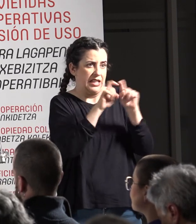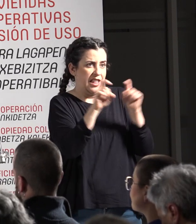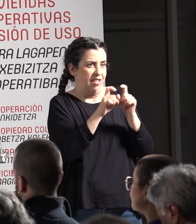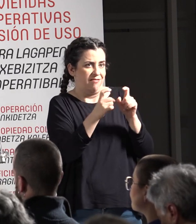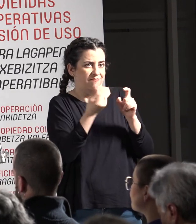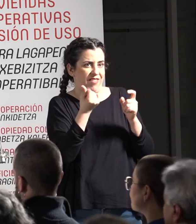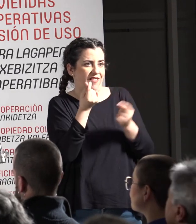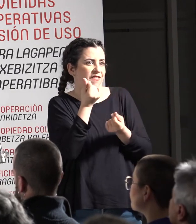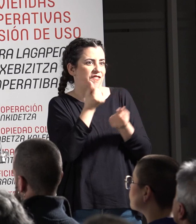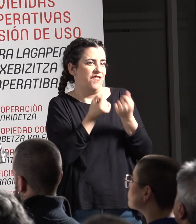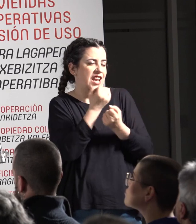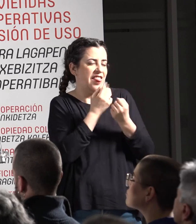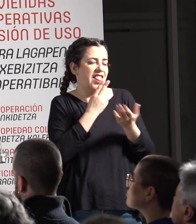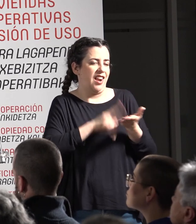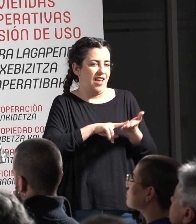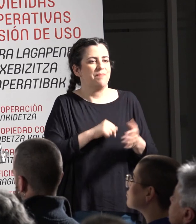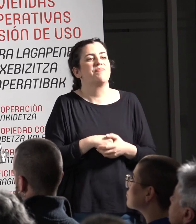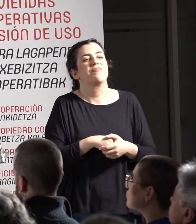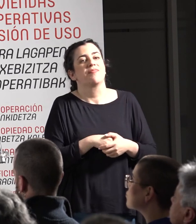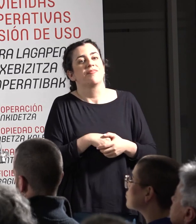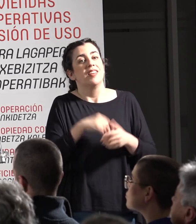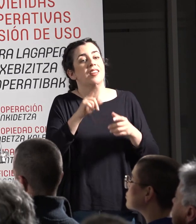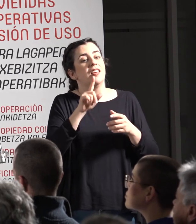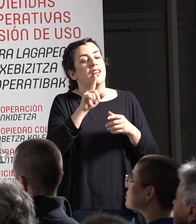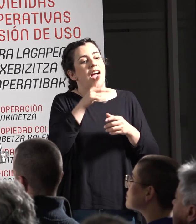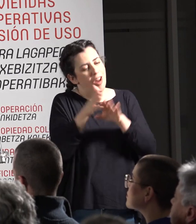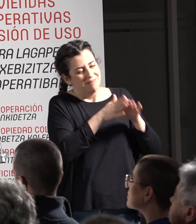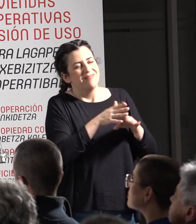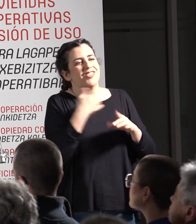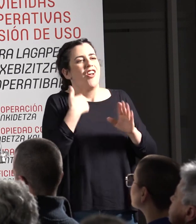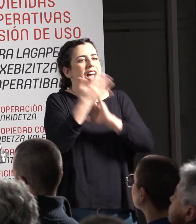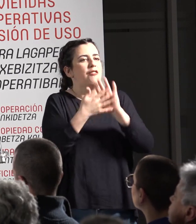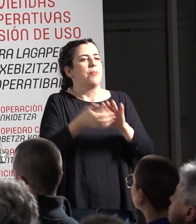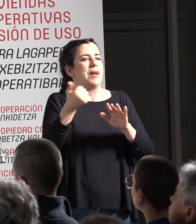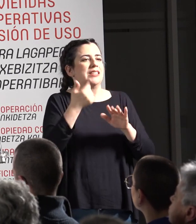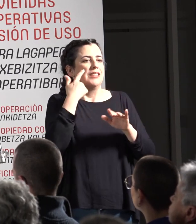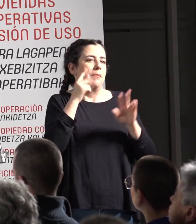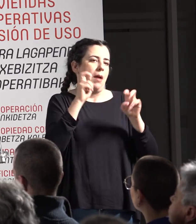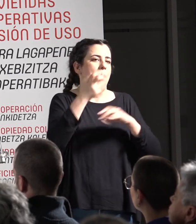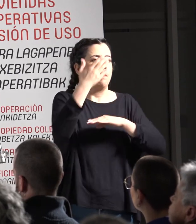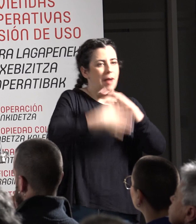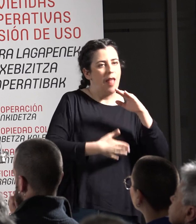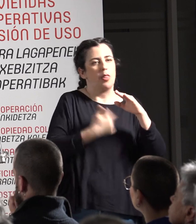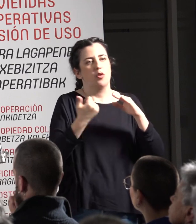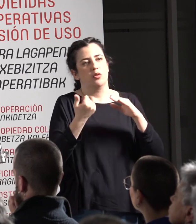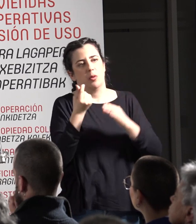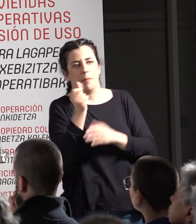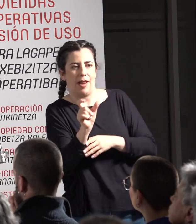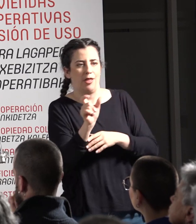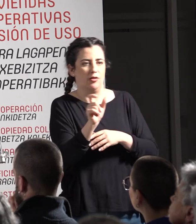Ahora luego os hablo un poquito ya de ratios y demás, ¿vale? De vencimientos, de precios y de cosas más concretas. Pero